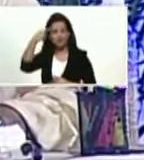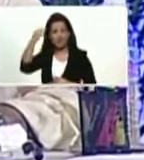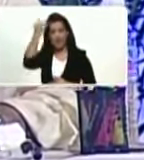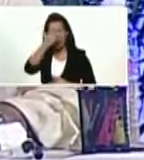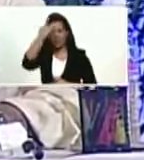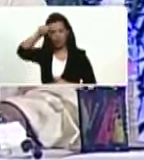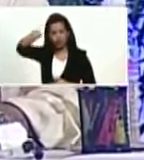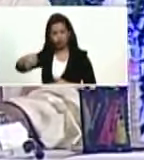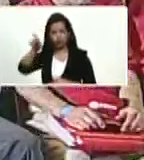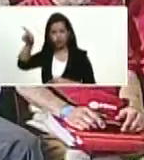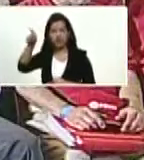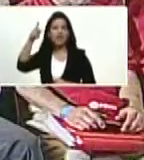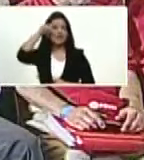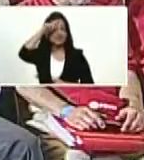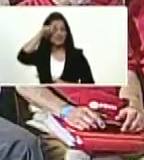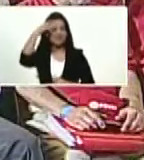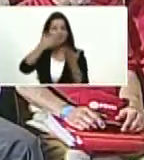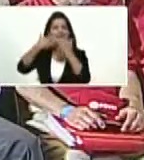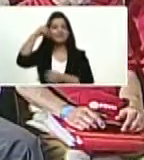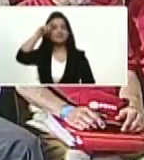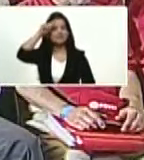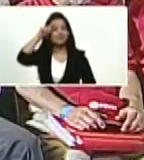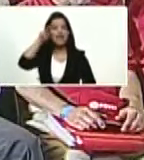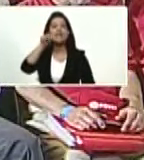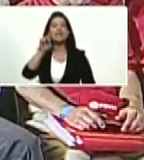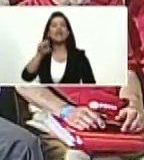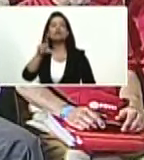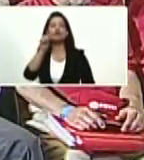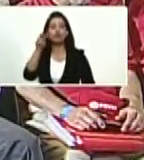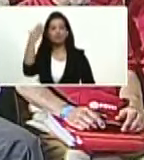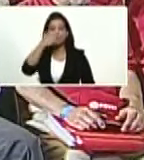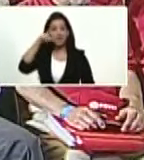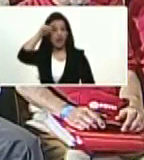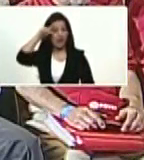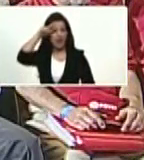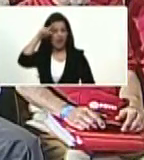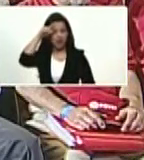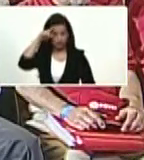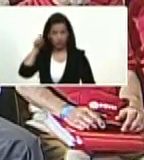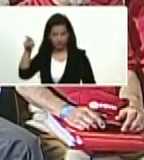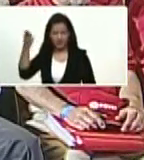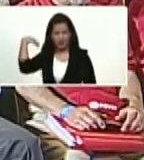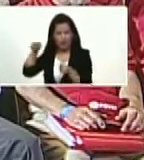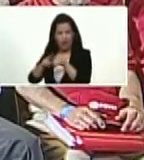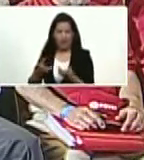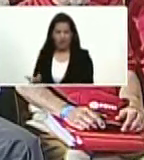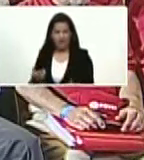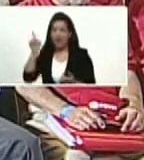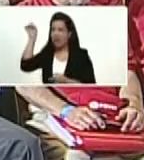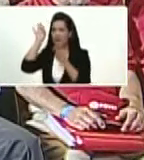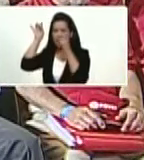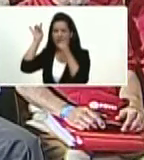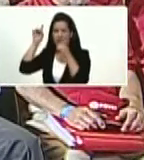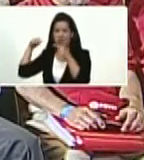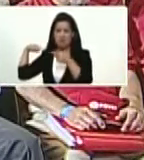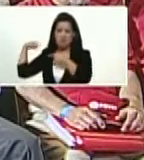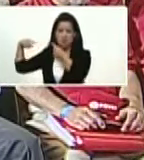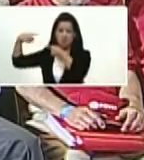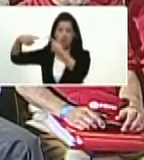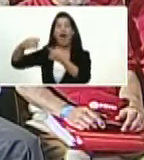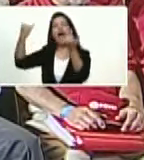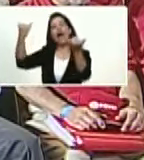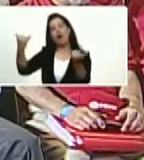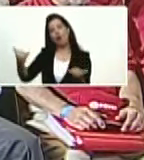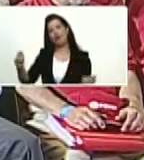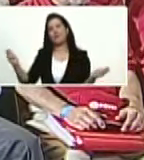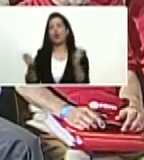Y después, al pasar del tiempo, me decía Rafael Correa, pasa el tiempo, entonces sí, convierten a Mandela en héroe, la derecha trata